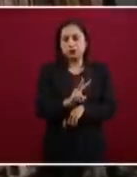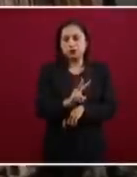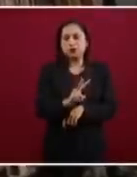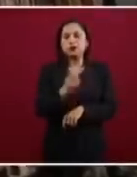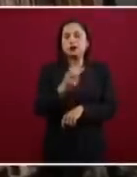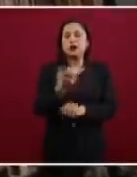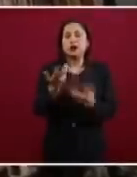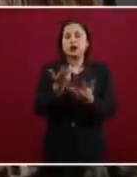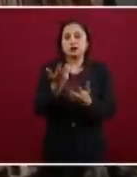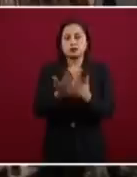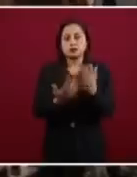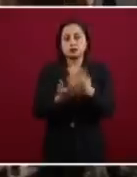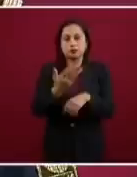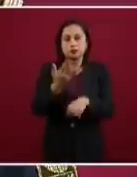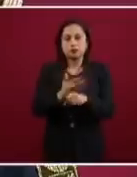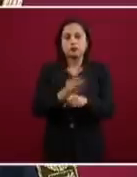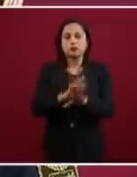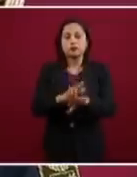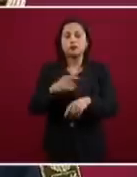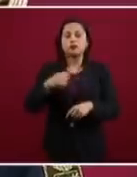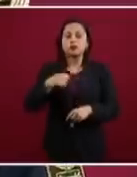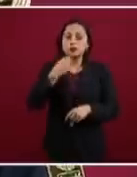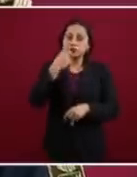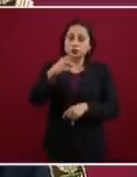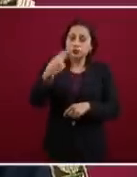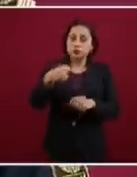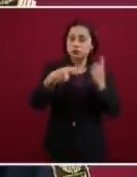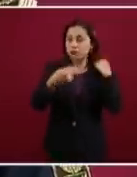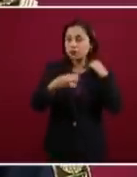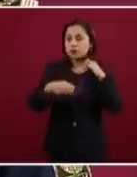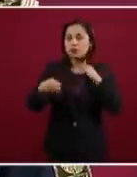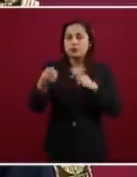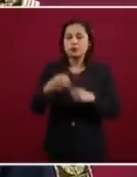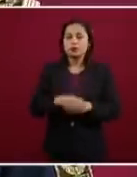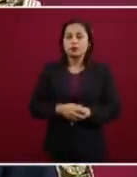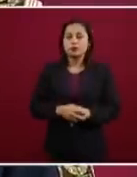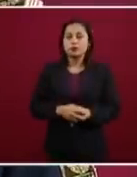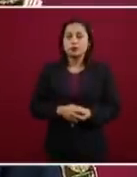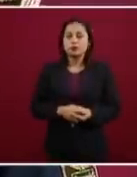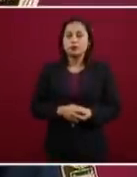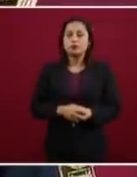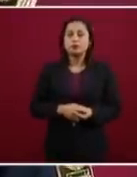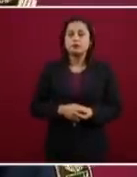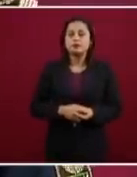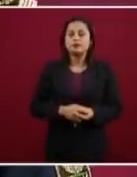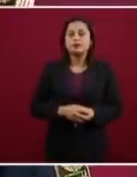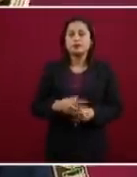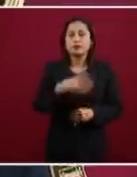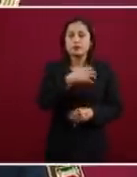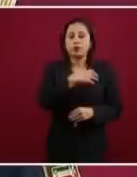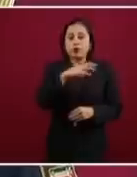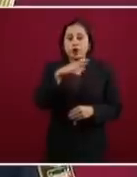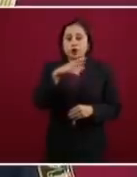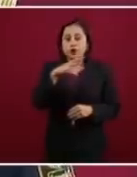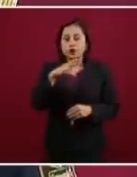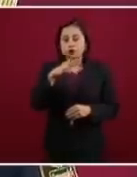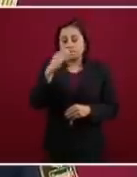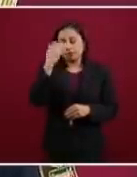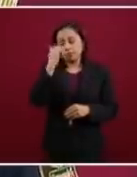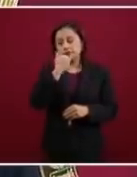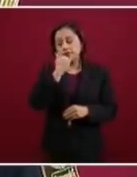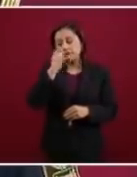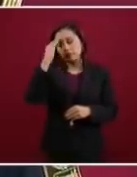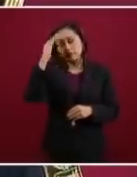correspondientes les doy el nombre completo s es coronel de caballería perdón había dicho teniente coronel